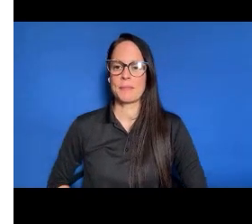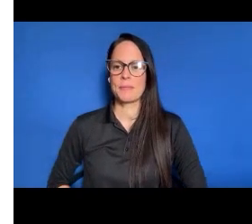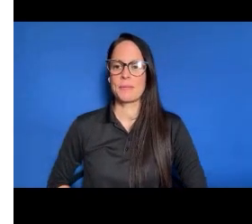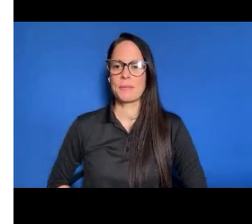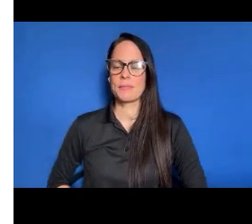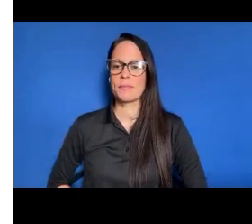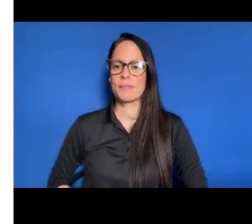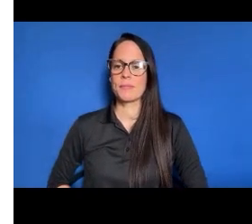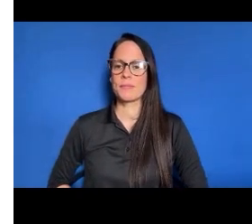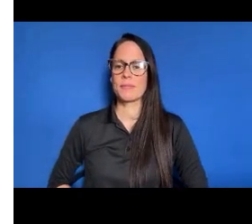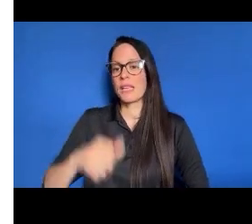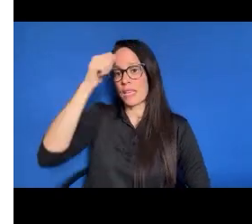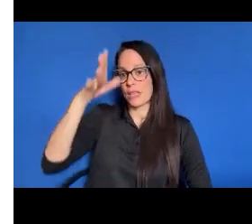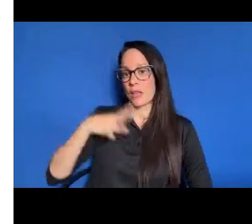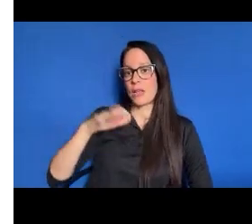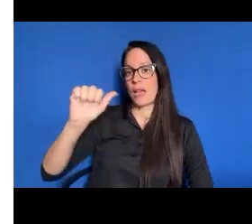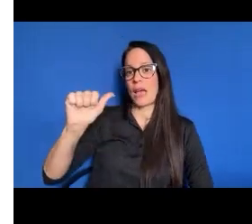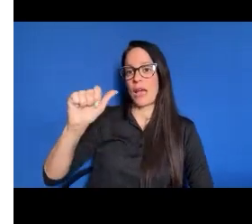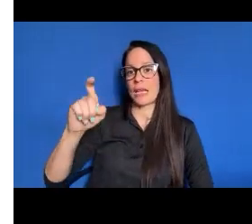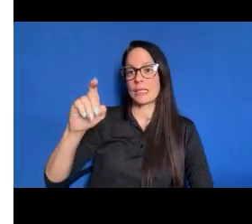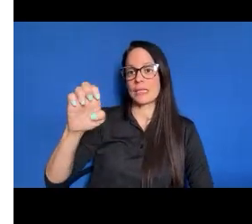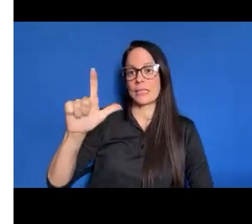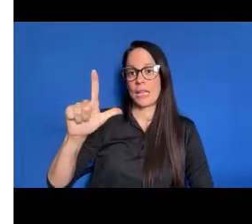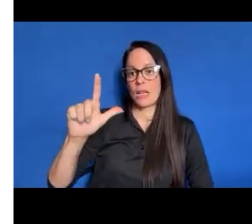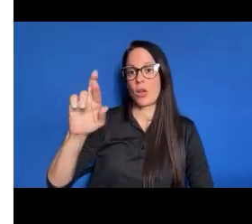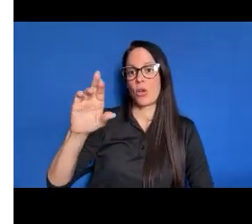Señor Axel Roque Gracia.